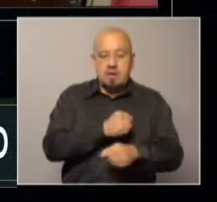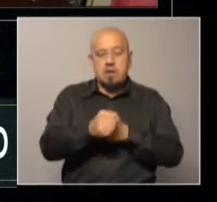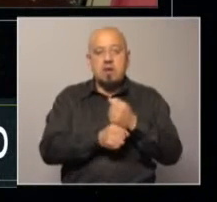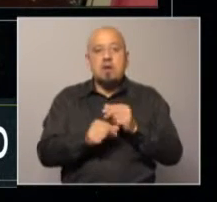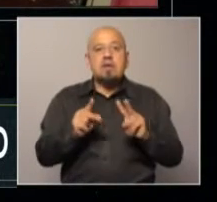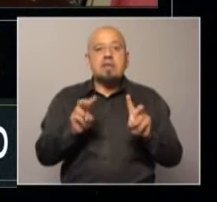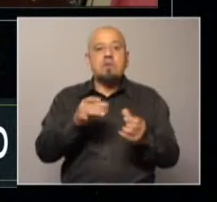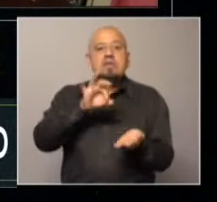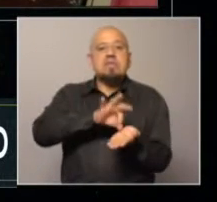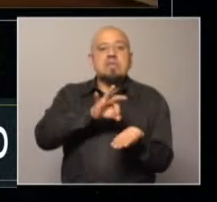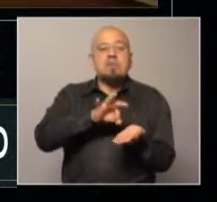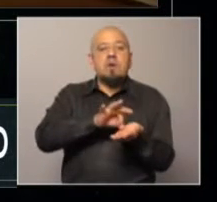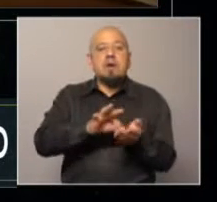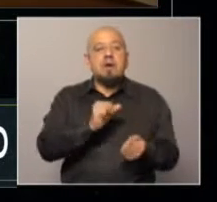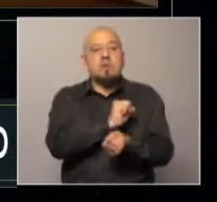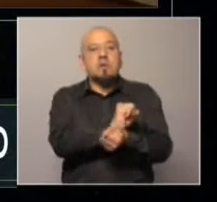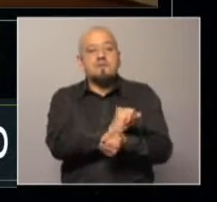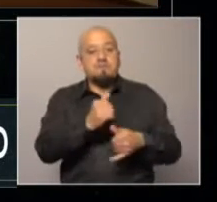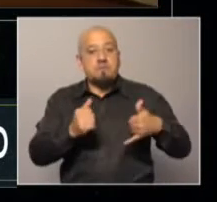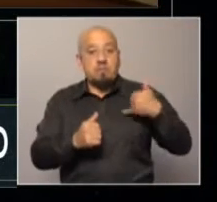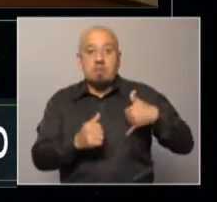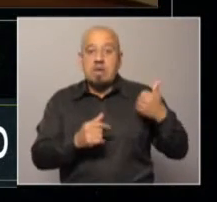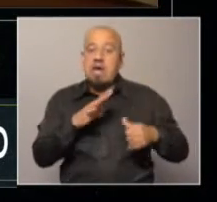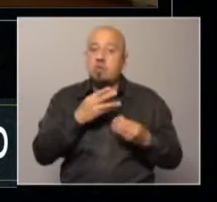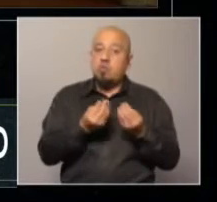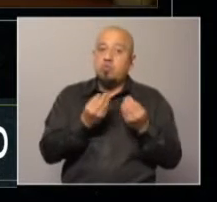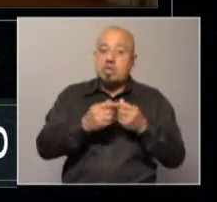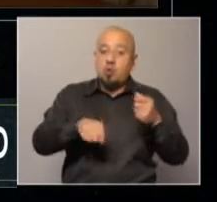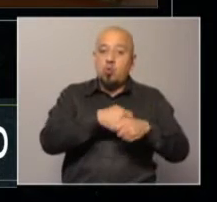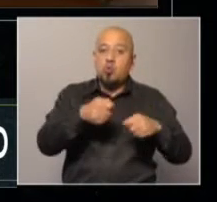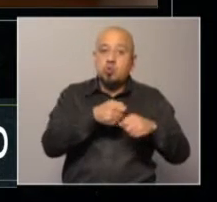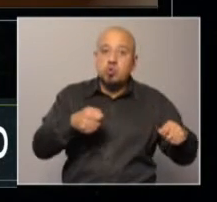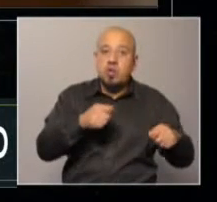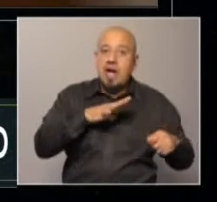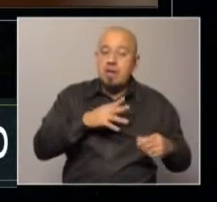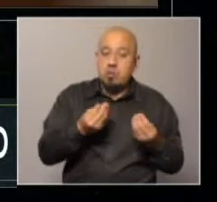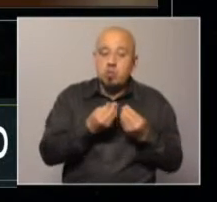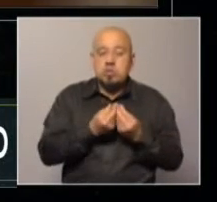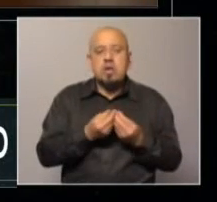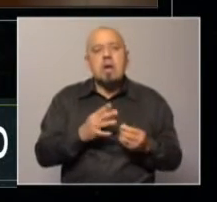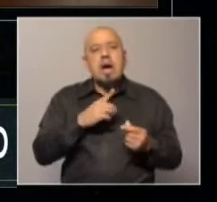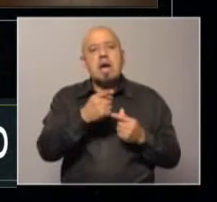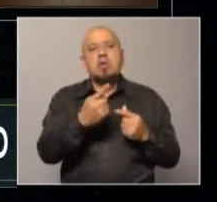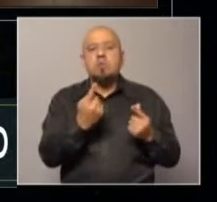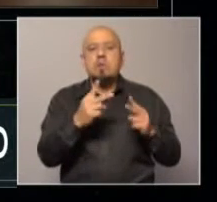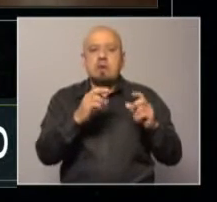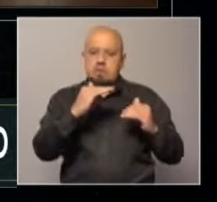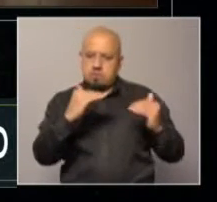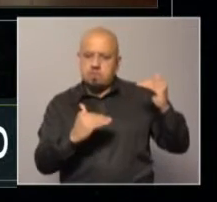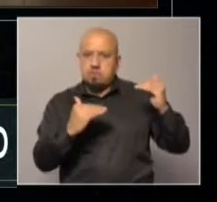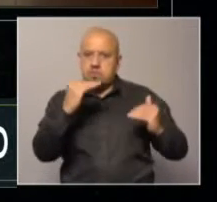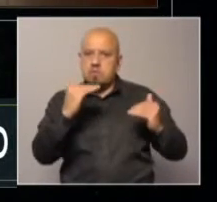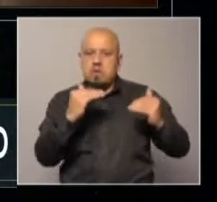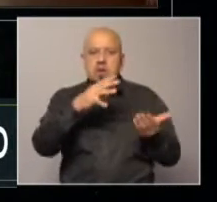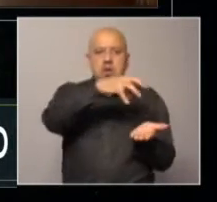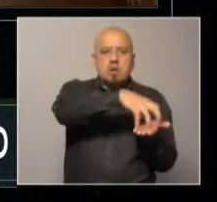con el sistema penal juvenil. Y hay muchas conclusiones, pero una de las que estaría bueno destacar es que hay una gran disparidad a nivel de